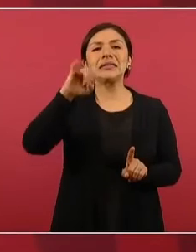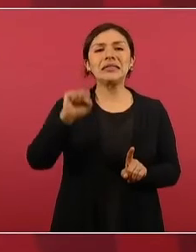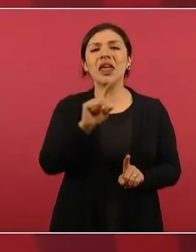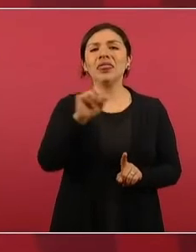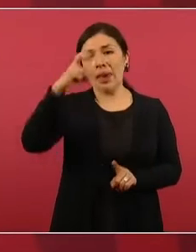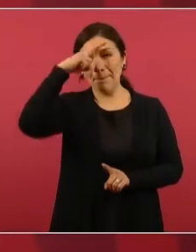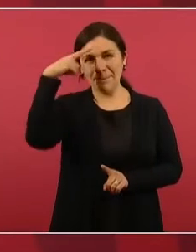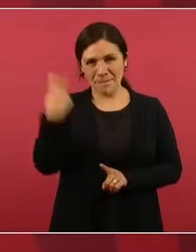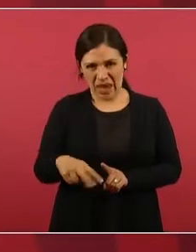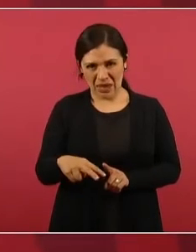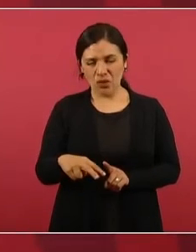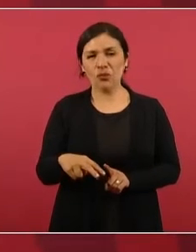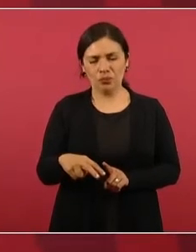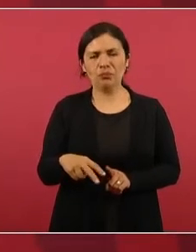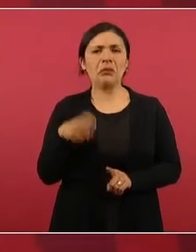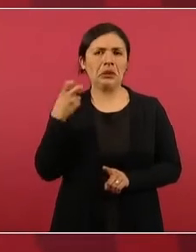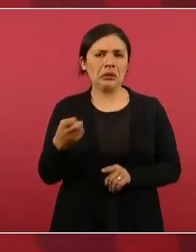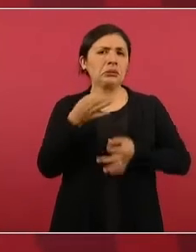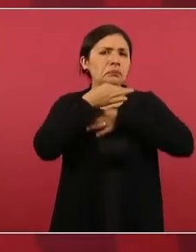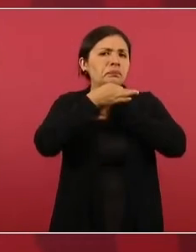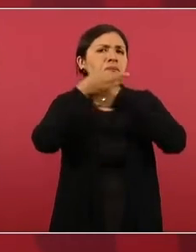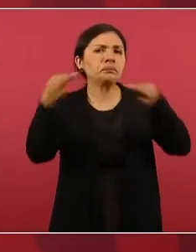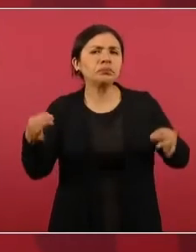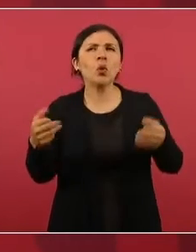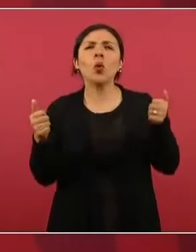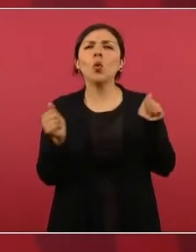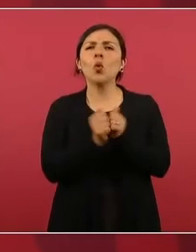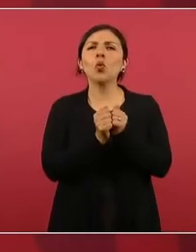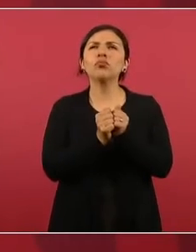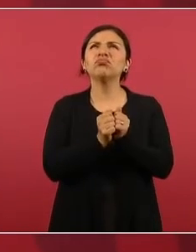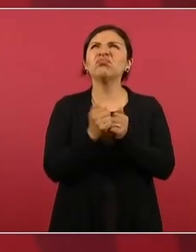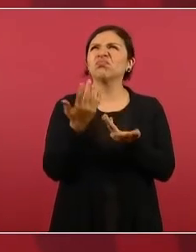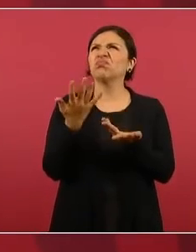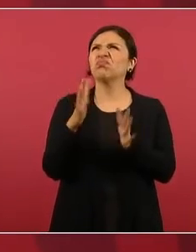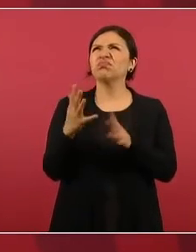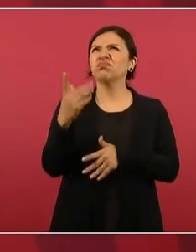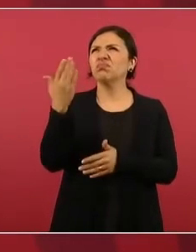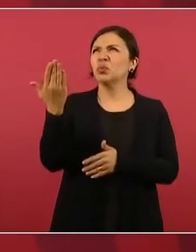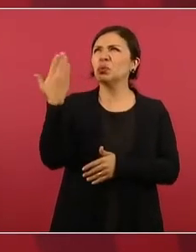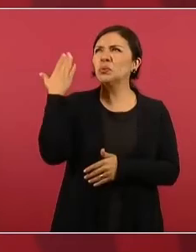que lo publicó como en